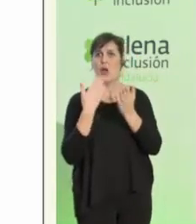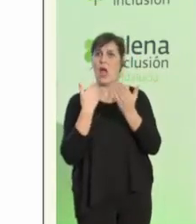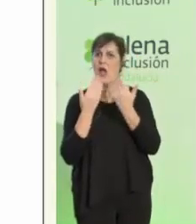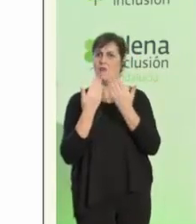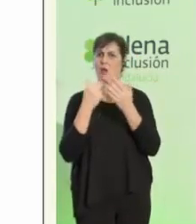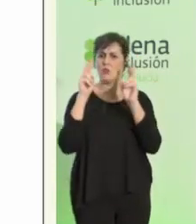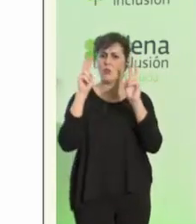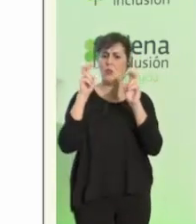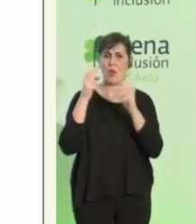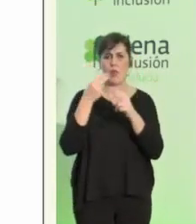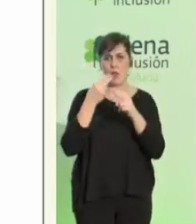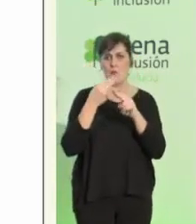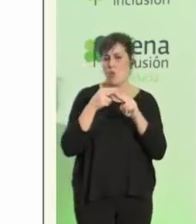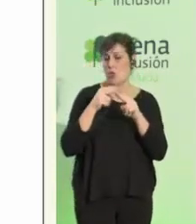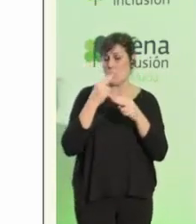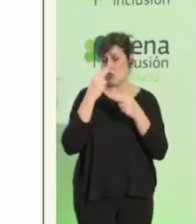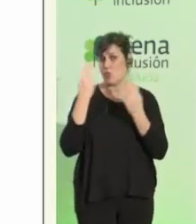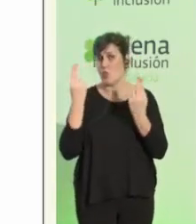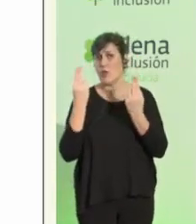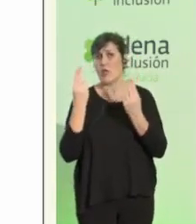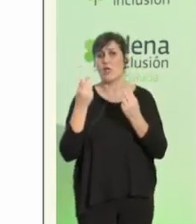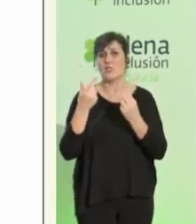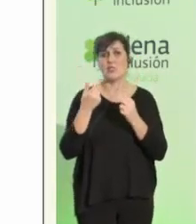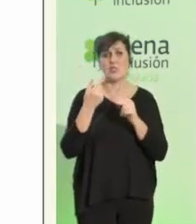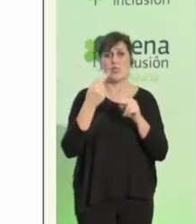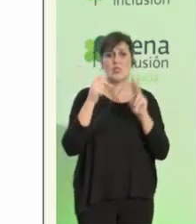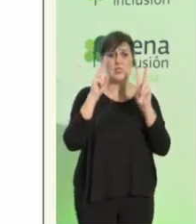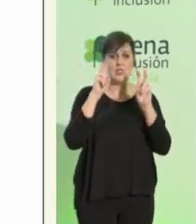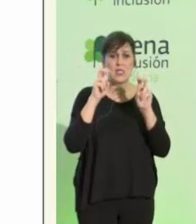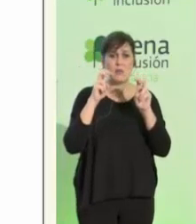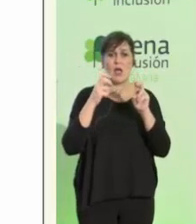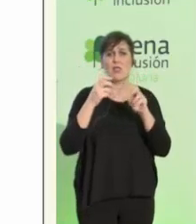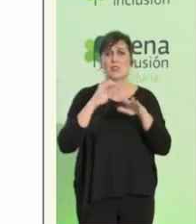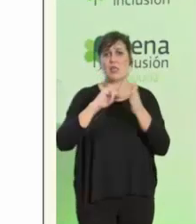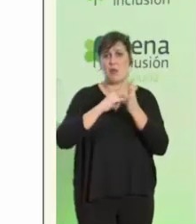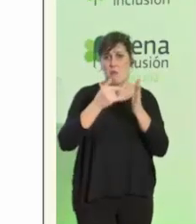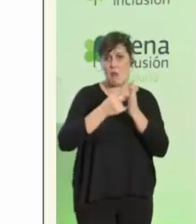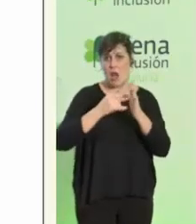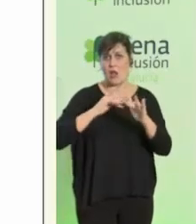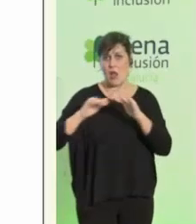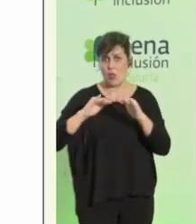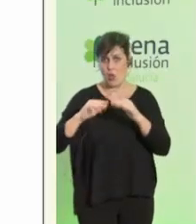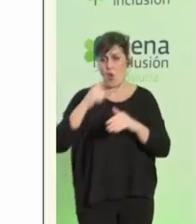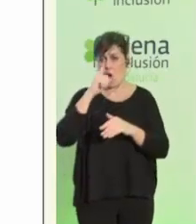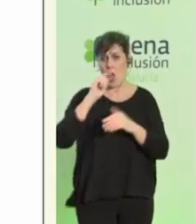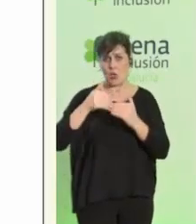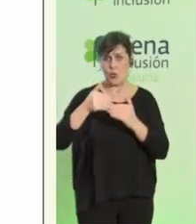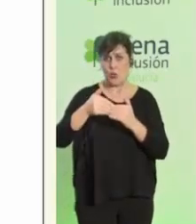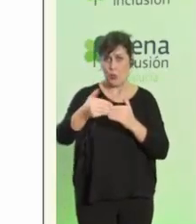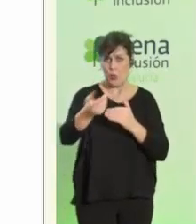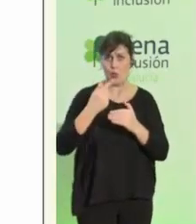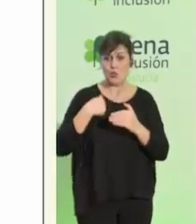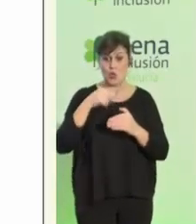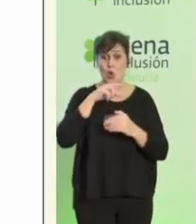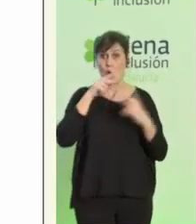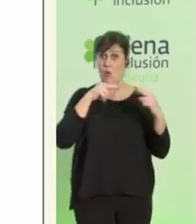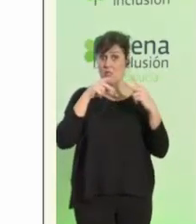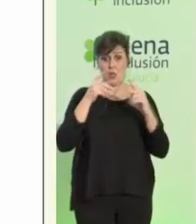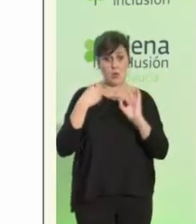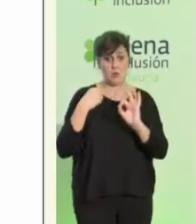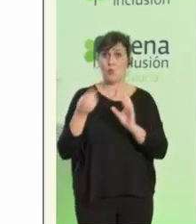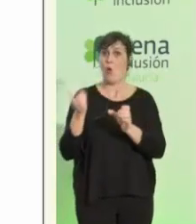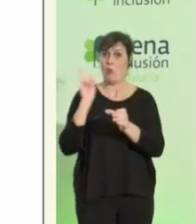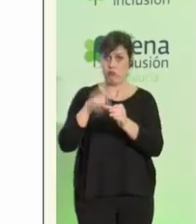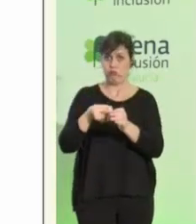políticas públicas y planes de acción para los próximos años. Yo participo en esas conversaciones también.